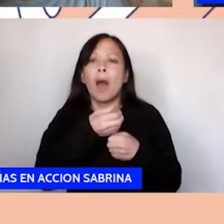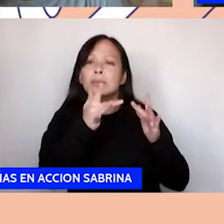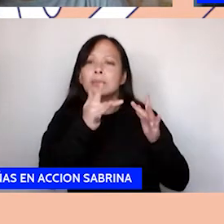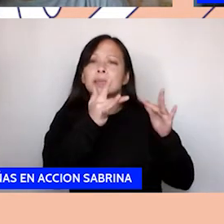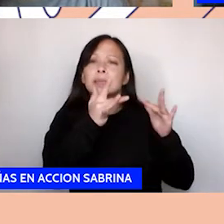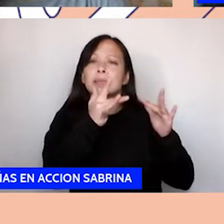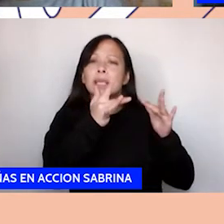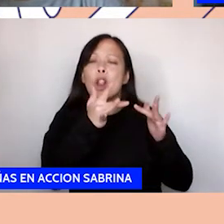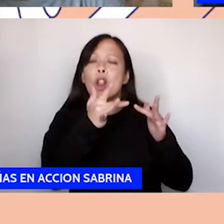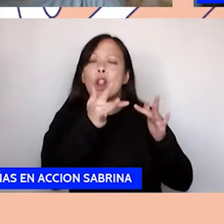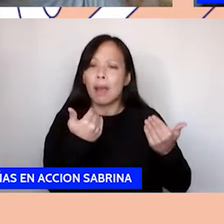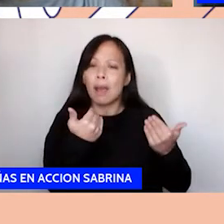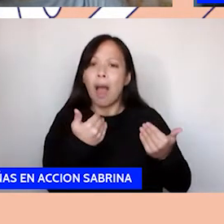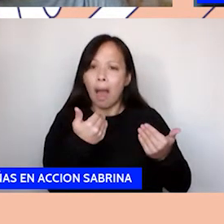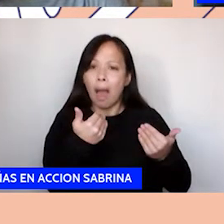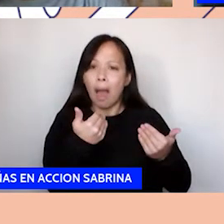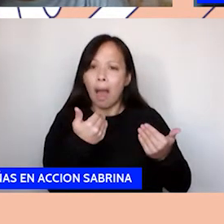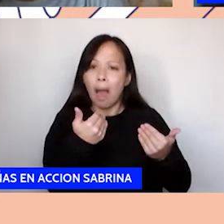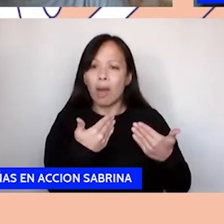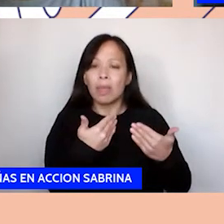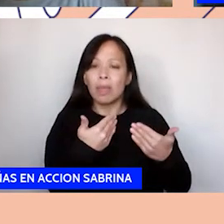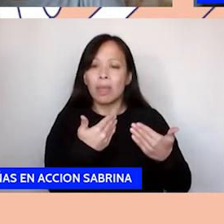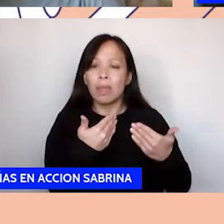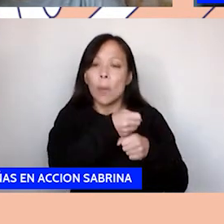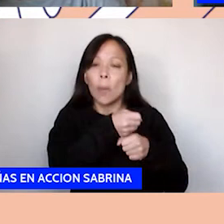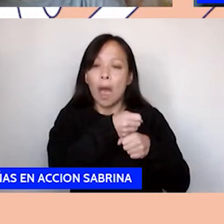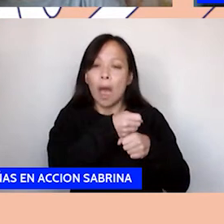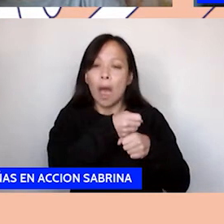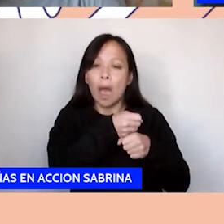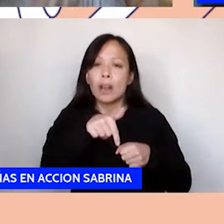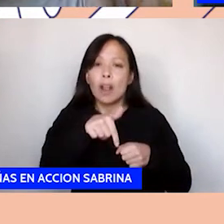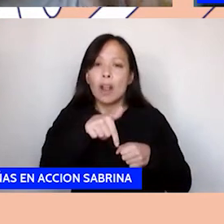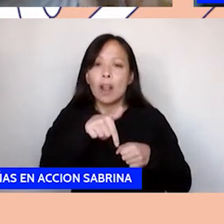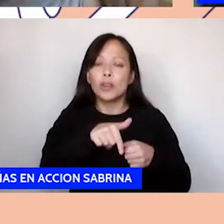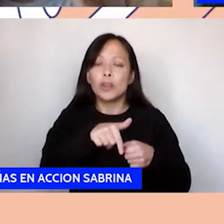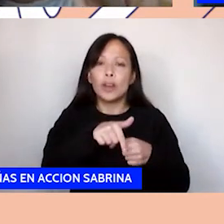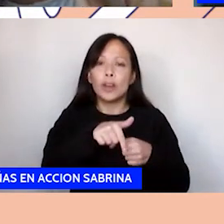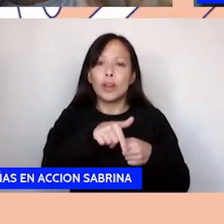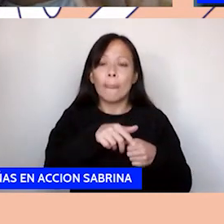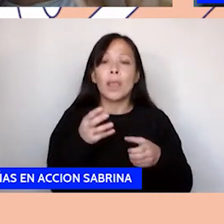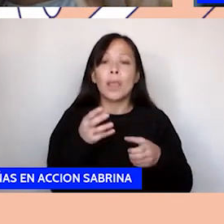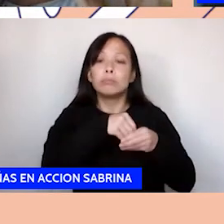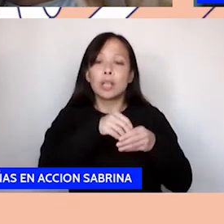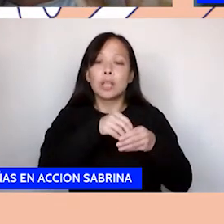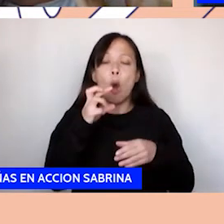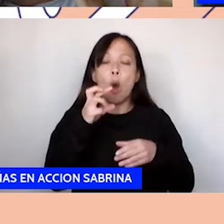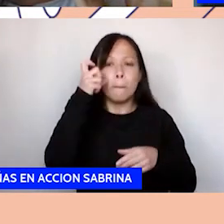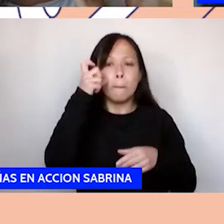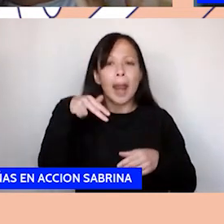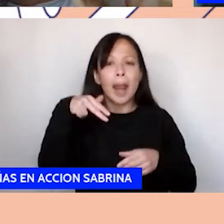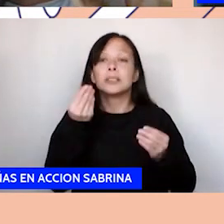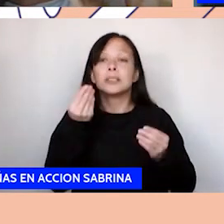haciendo Open Hearings y Salesforce Women in Tech. Y bueno, por eso me gustaría ahora darle la palabra